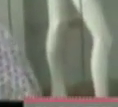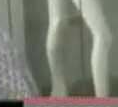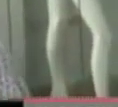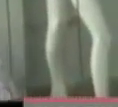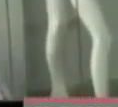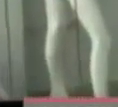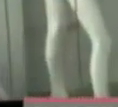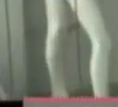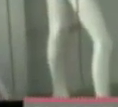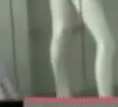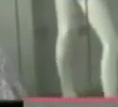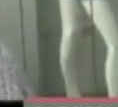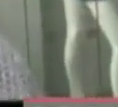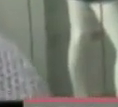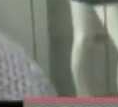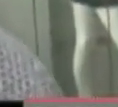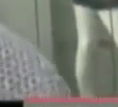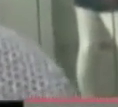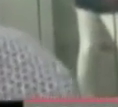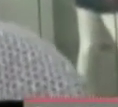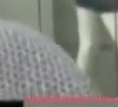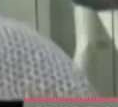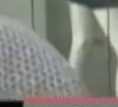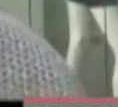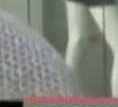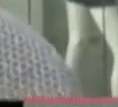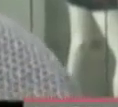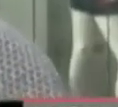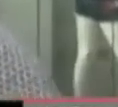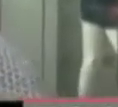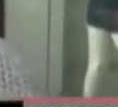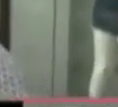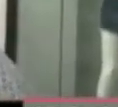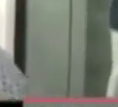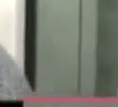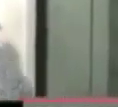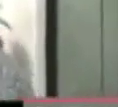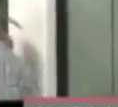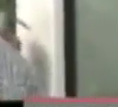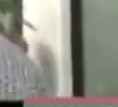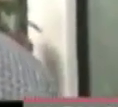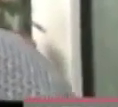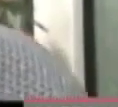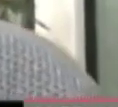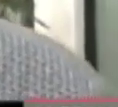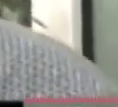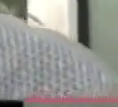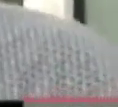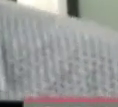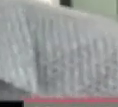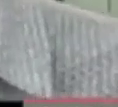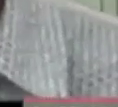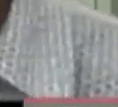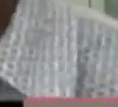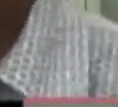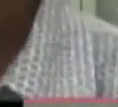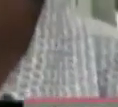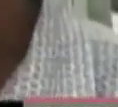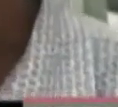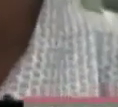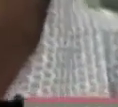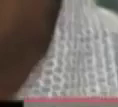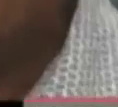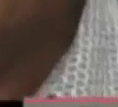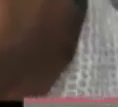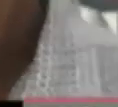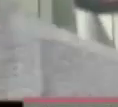a Caracas. Claro. A buscar un bus. Te voy a echar el cuento de lo que me dijo una persona aquí. Me dijo, mire, usted no sabe lo que hizo. Yo